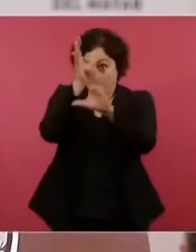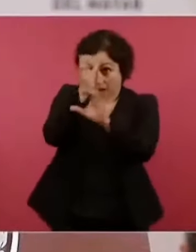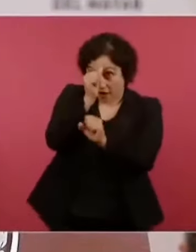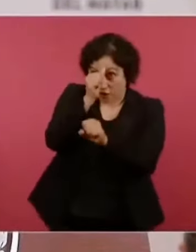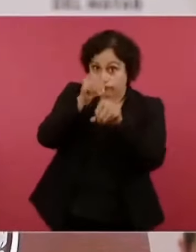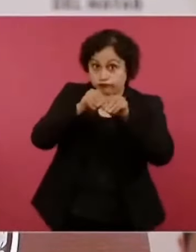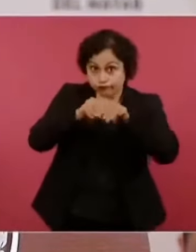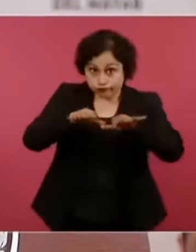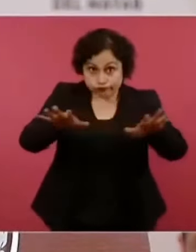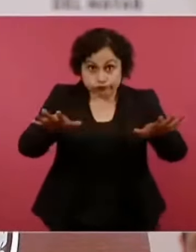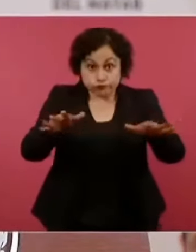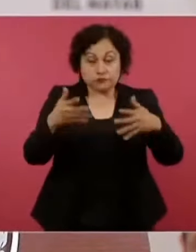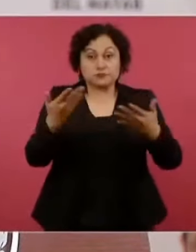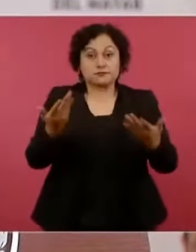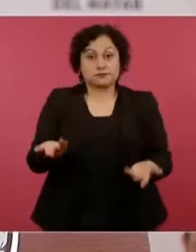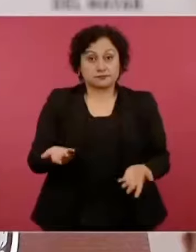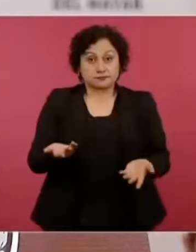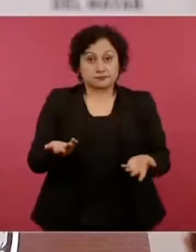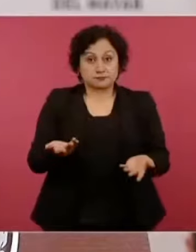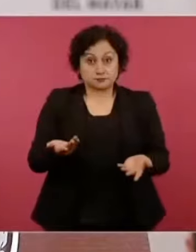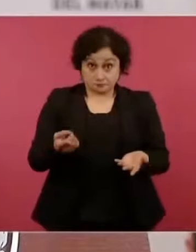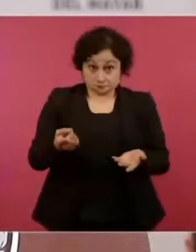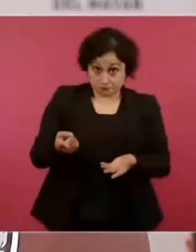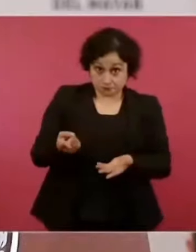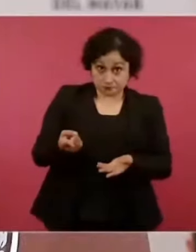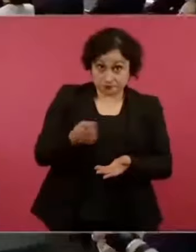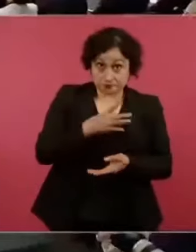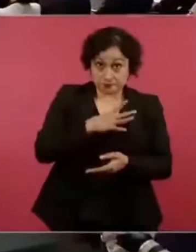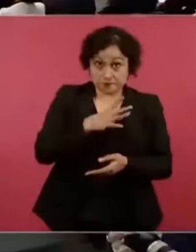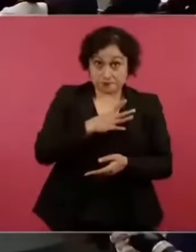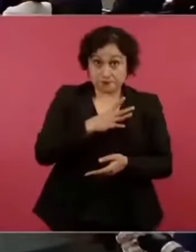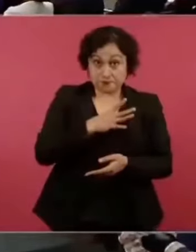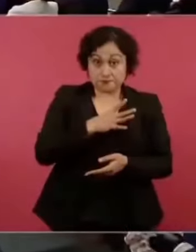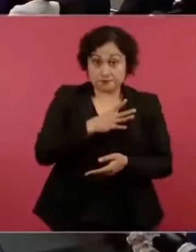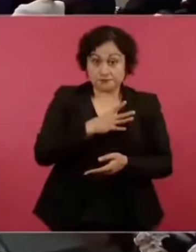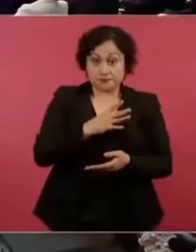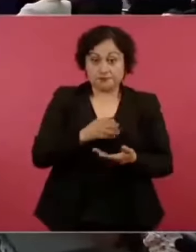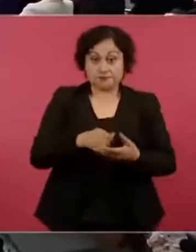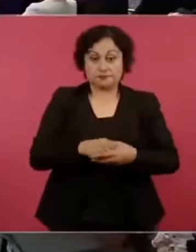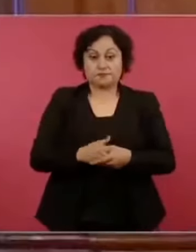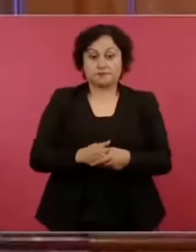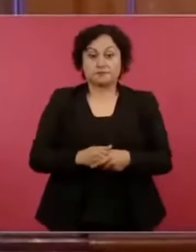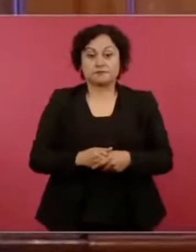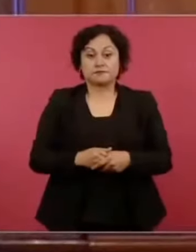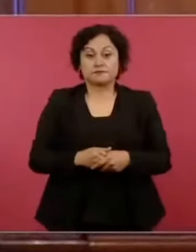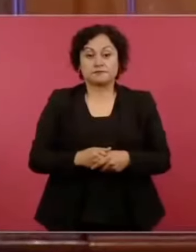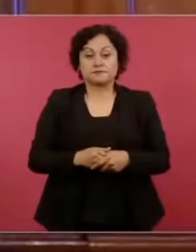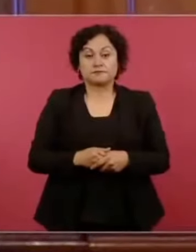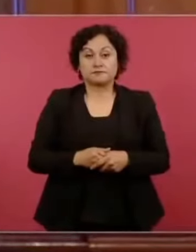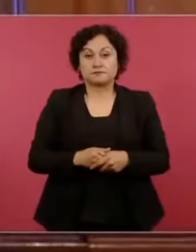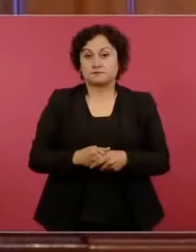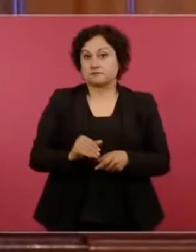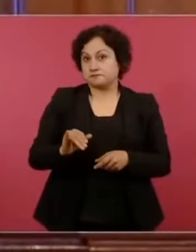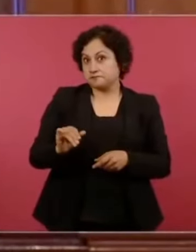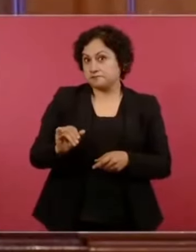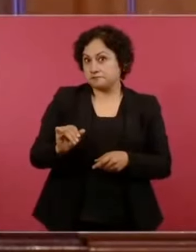¿El Heraldo tiene convenio de publicidad? Sí, pues como otros medios. Sí.